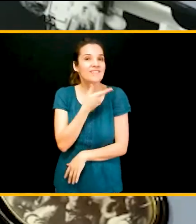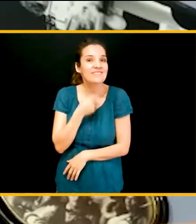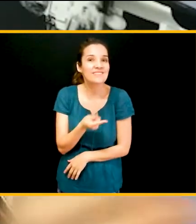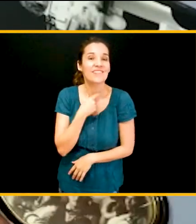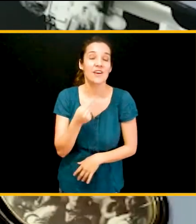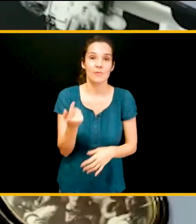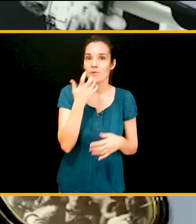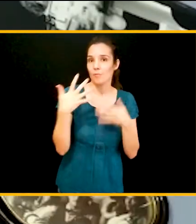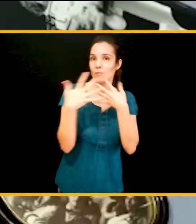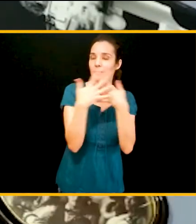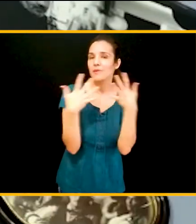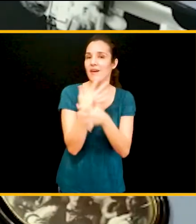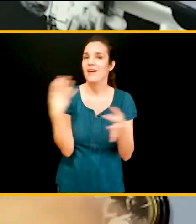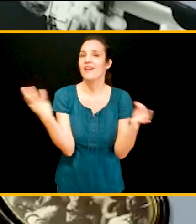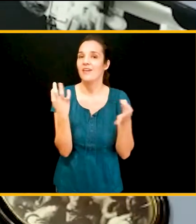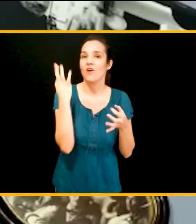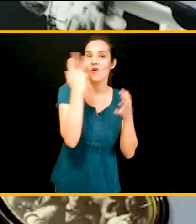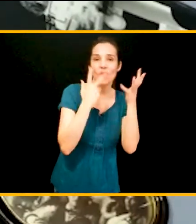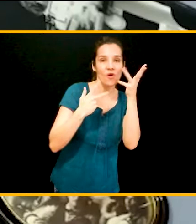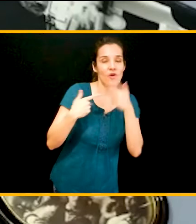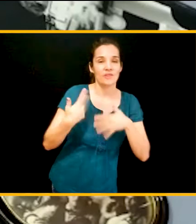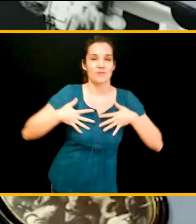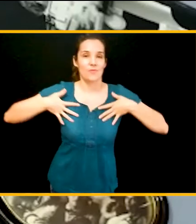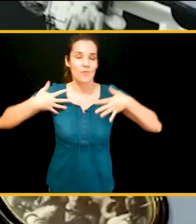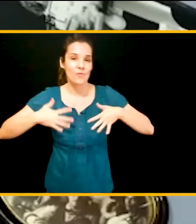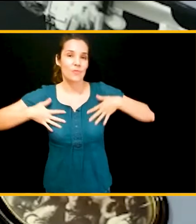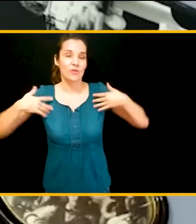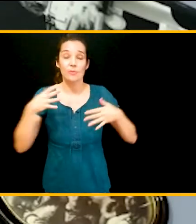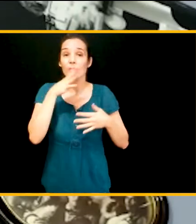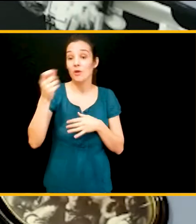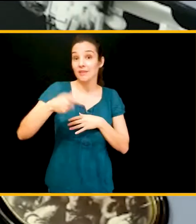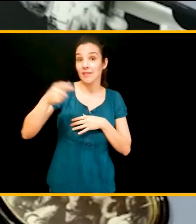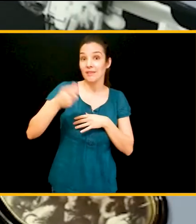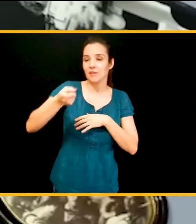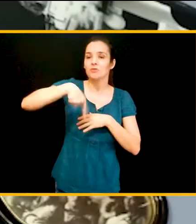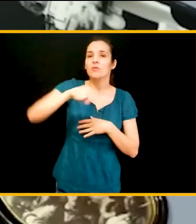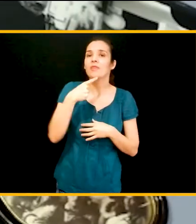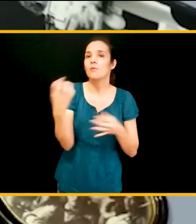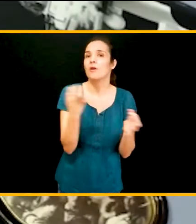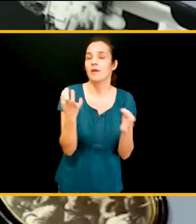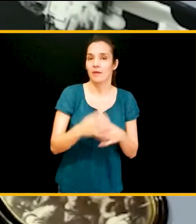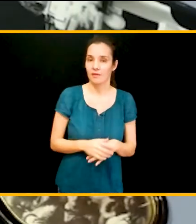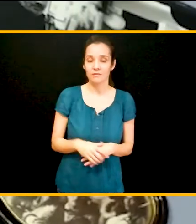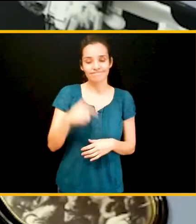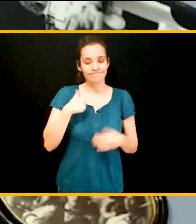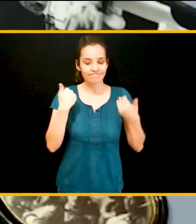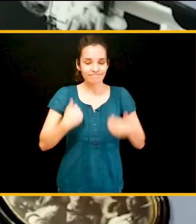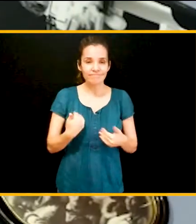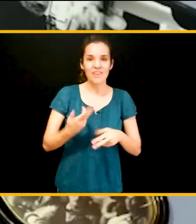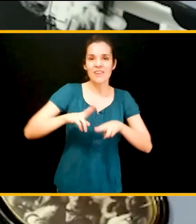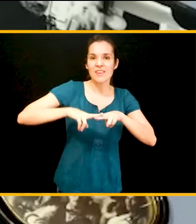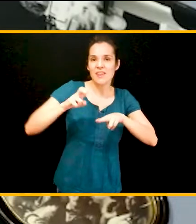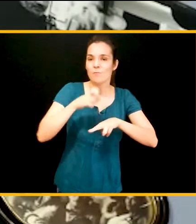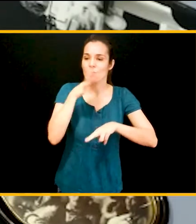combinar colores y emociones porque muchas veces decimos que estamos negros de rabia o